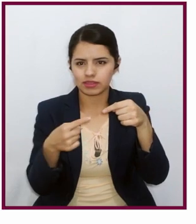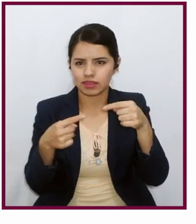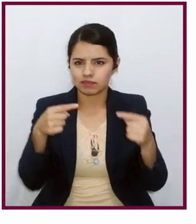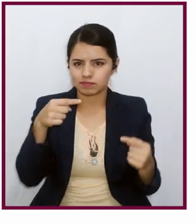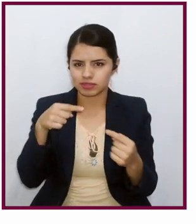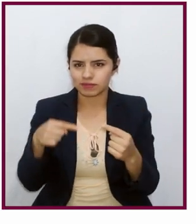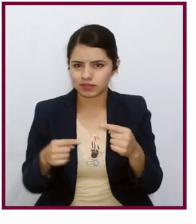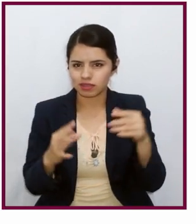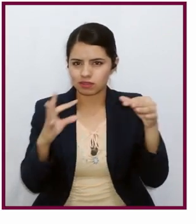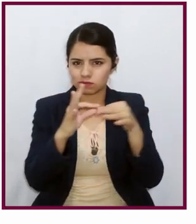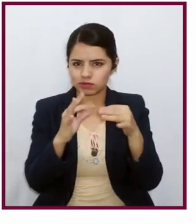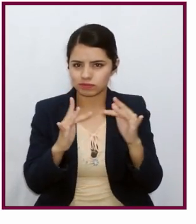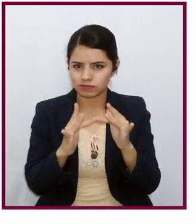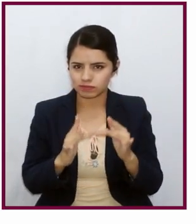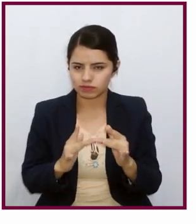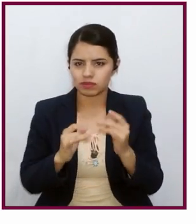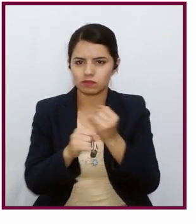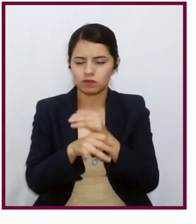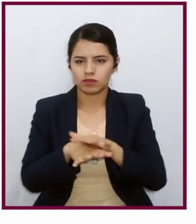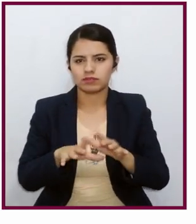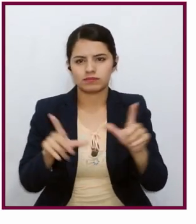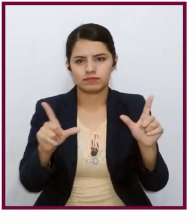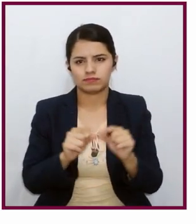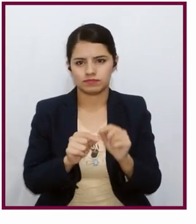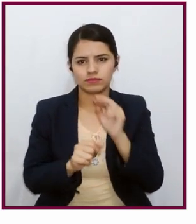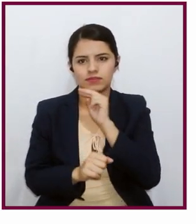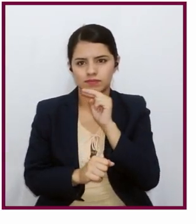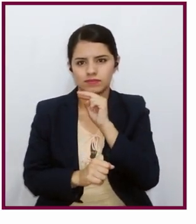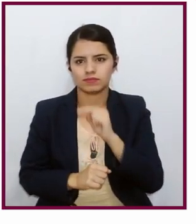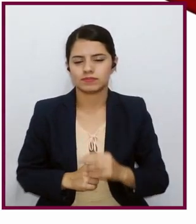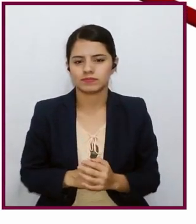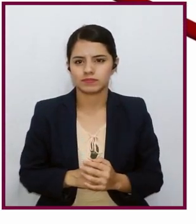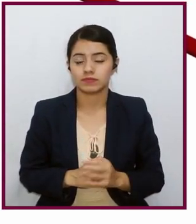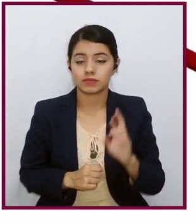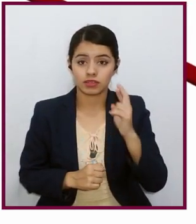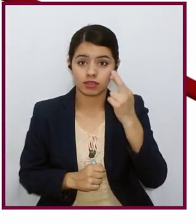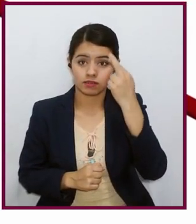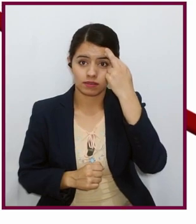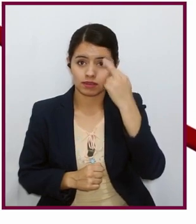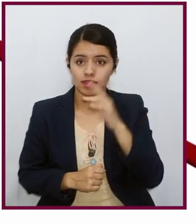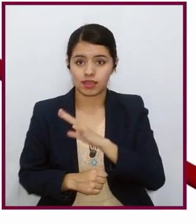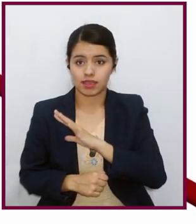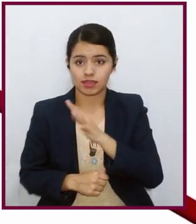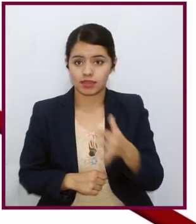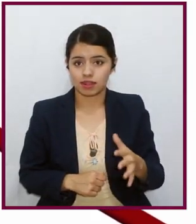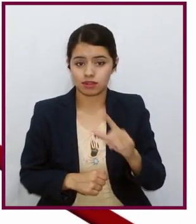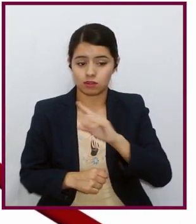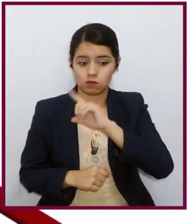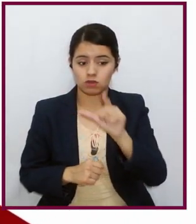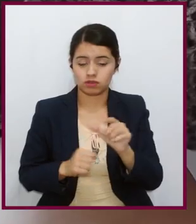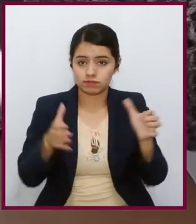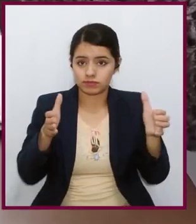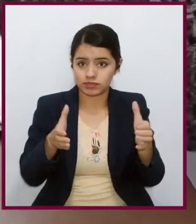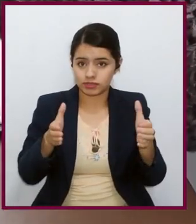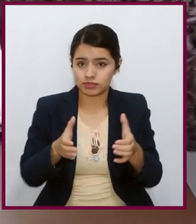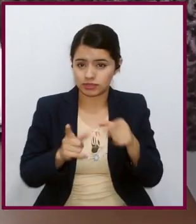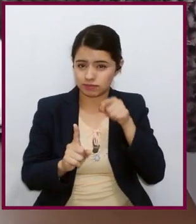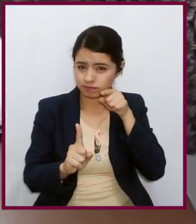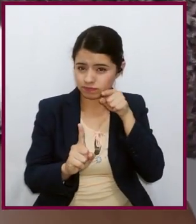pasar y que todos debemos de tomar en cuenta es la ortografía. Otra manera que